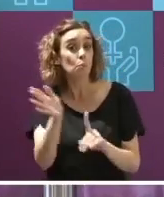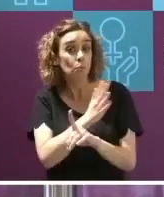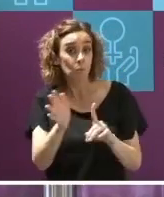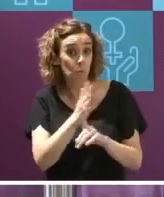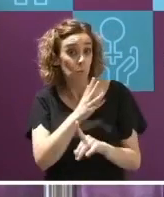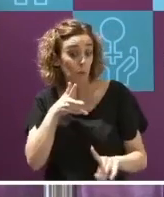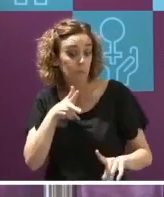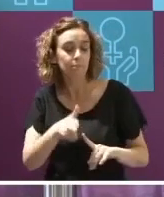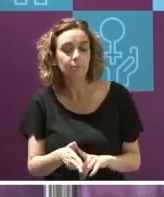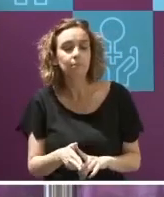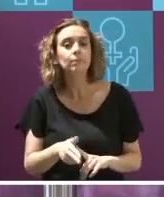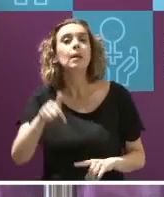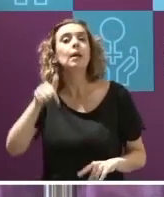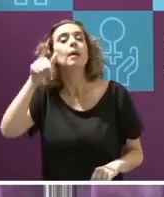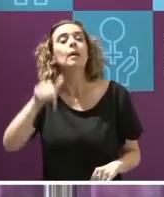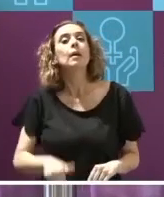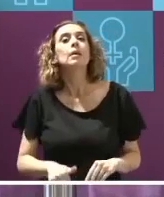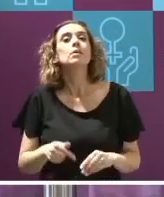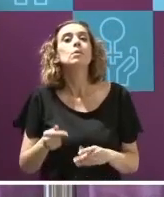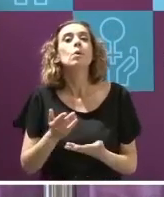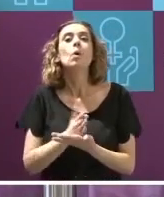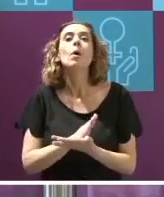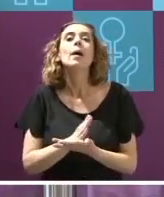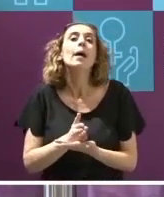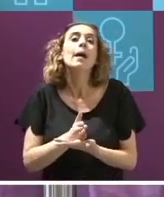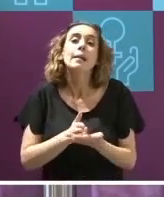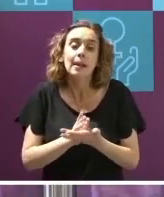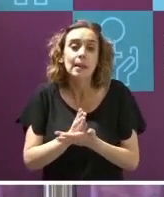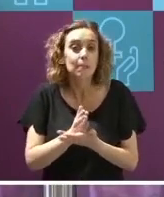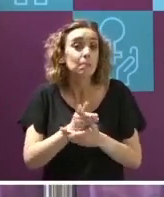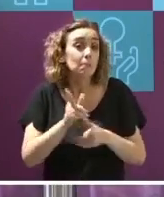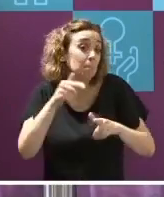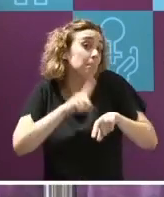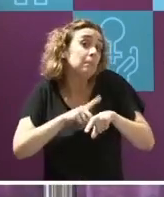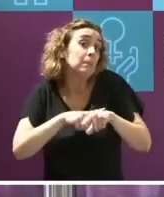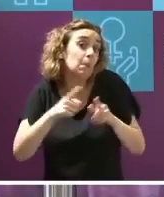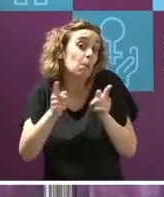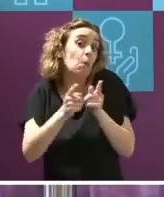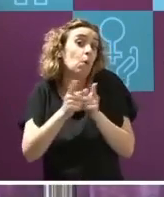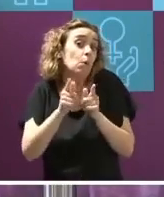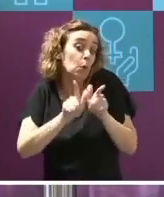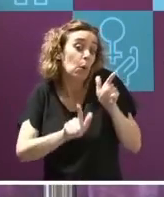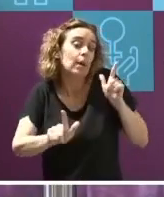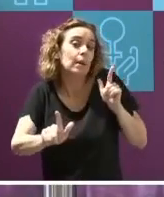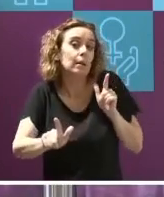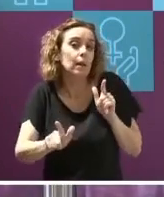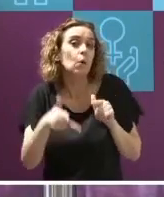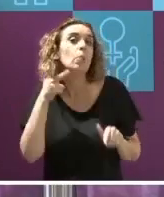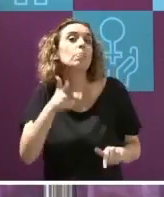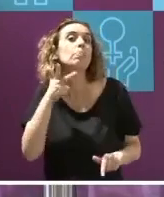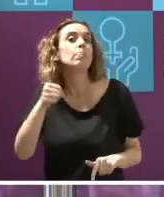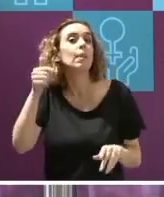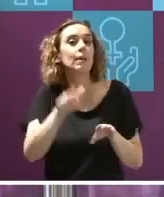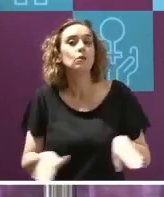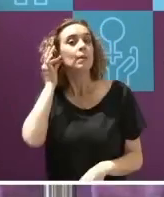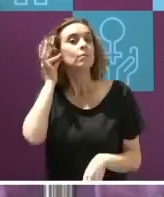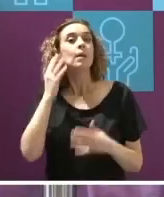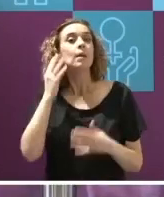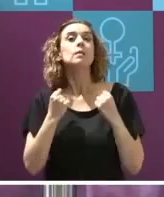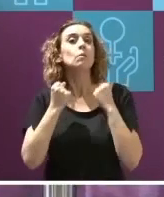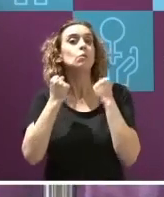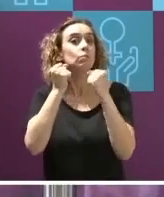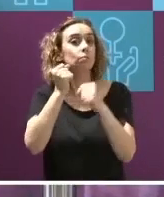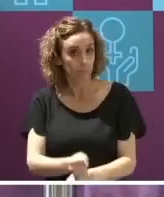refiere, seguirán haciéndolo en el medio y largo plazo para garantizar esa nueva generación de derechos feministas que estamos afianzando. No